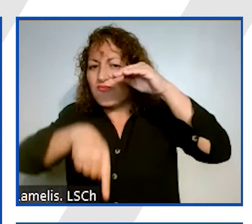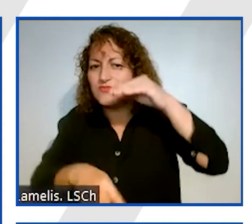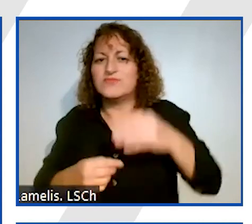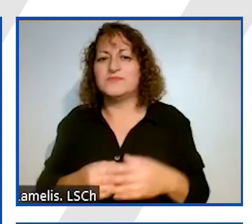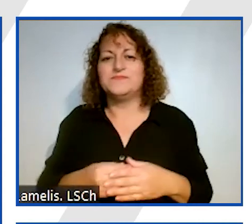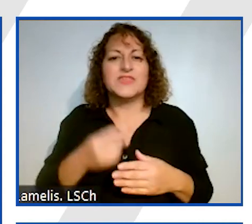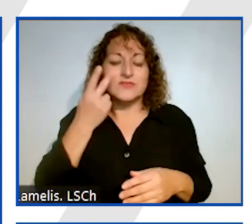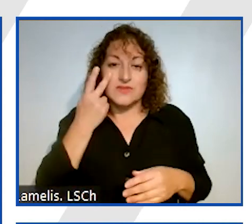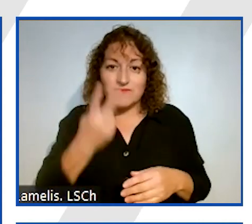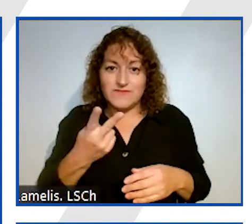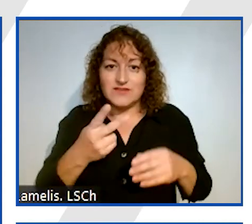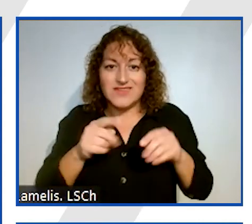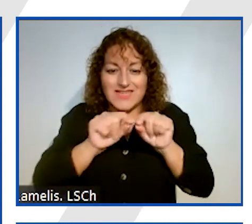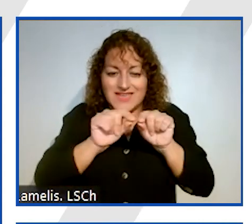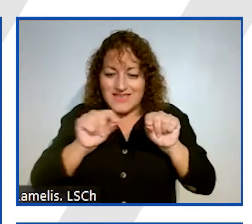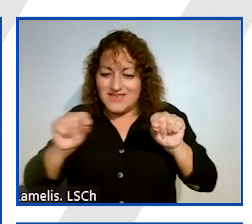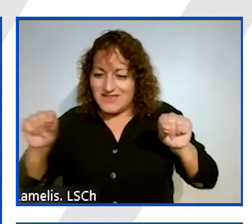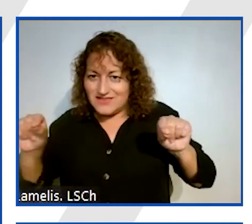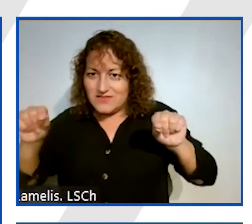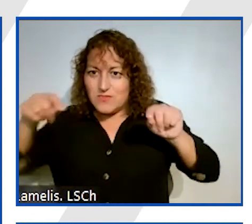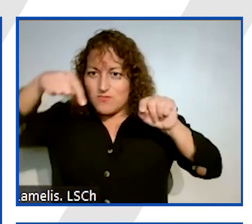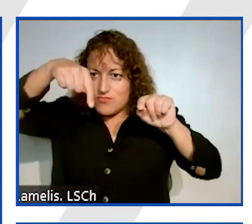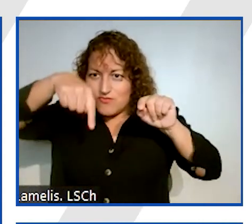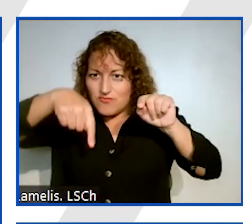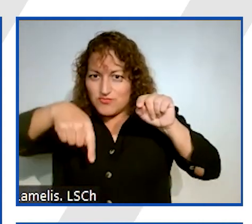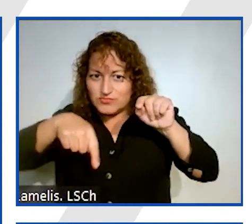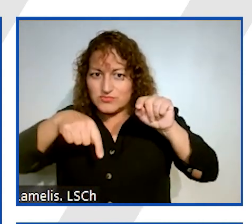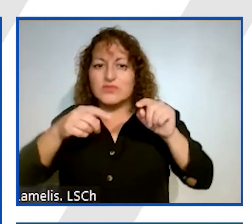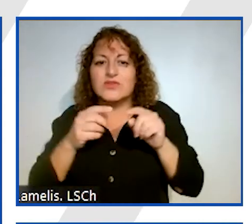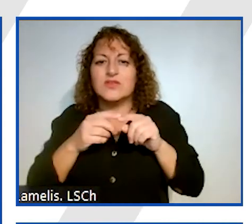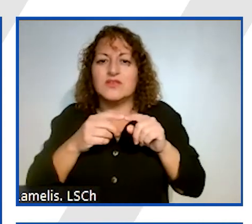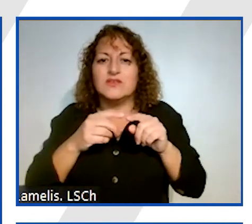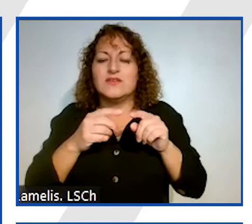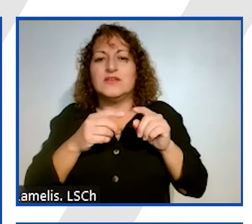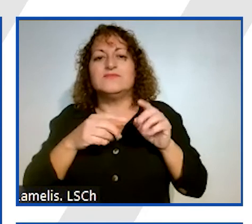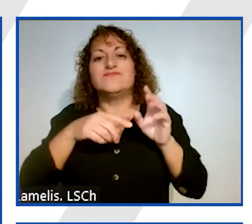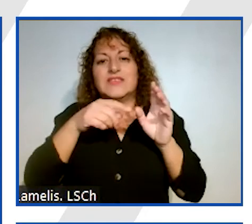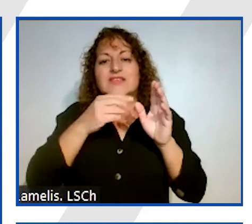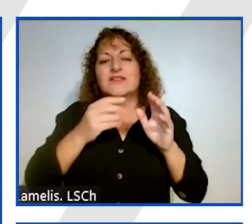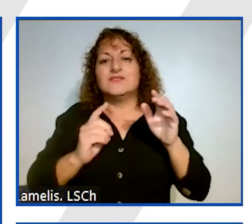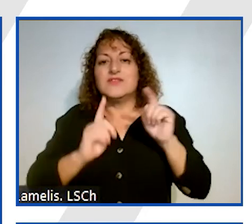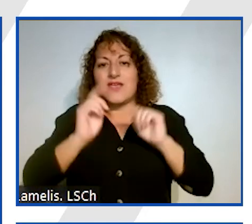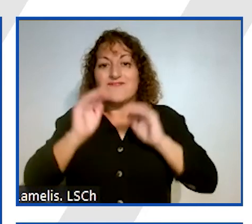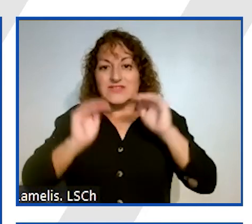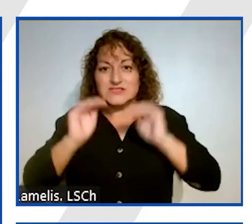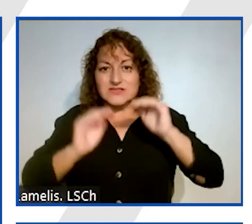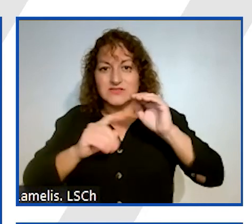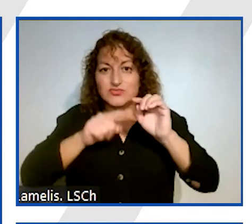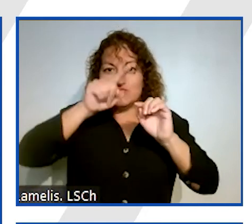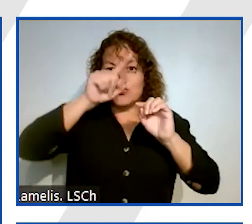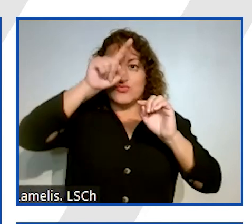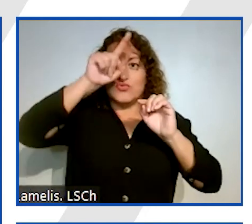en el eje X vemos profundidad, y que tenemos básicamente un uso en superficie, pero de repente este tiburón